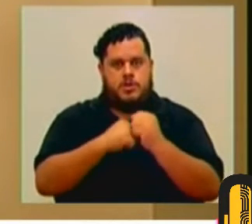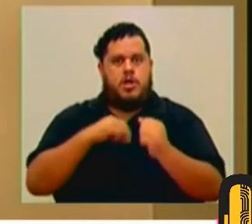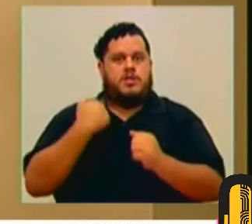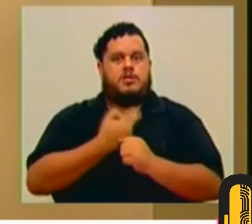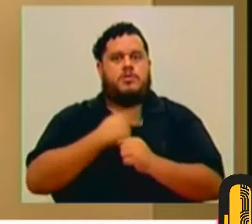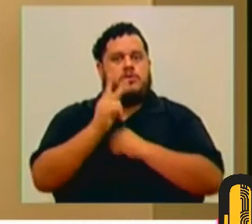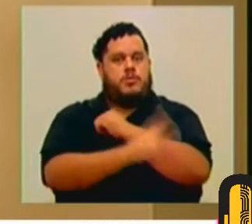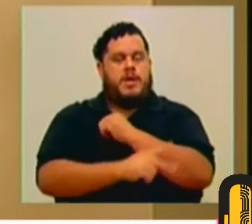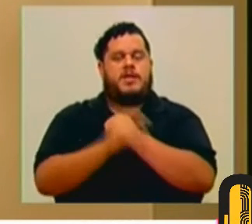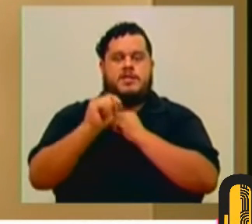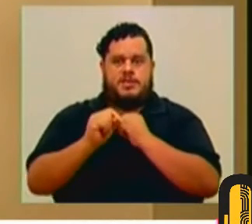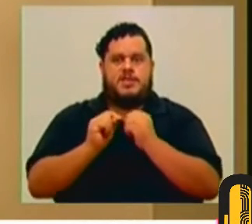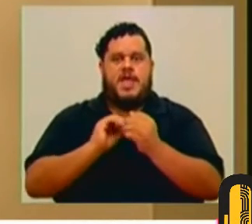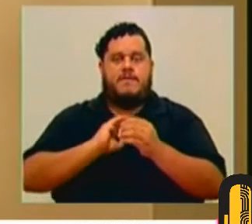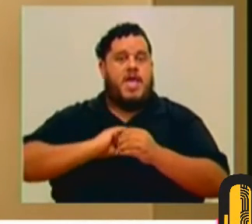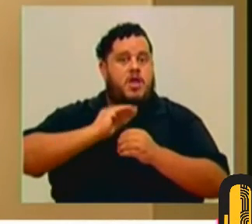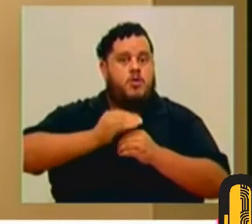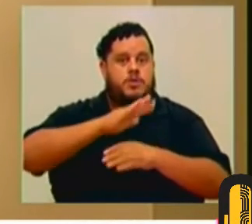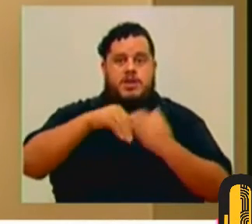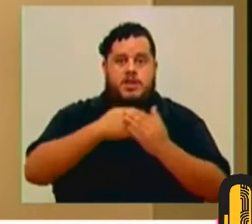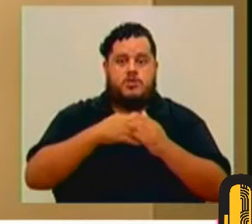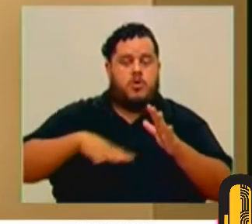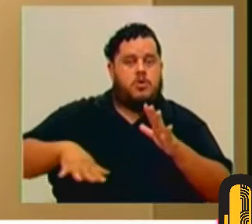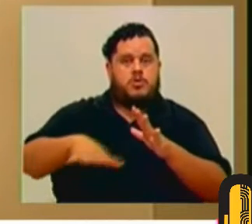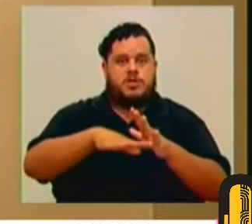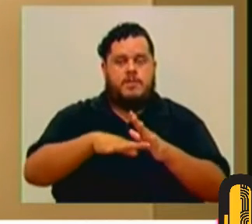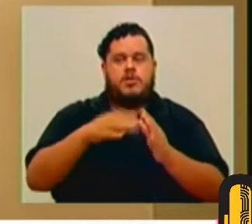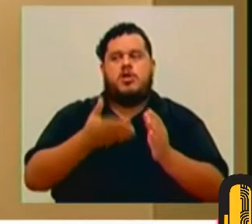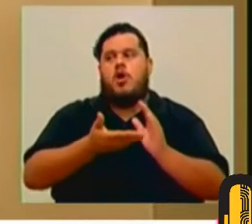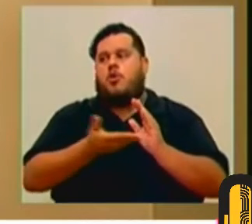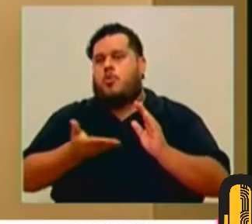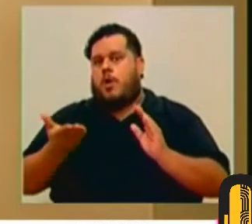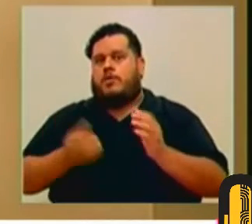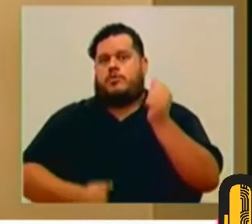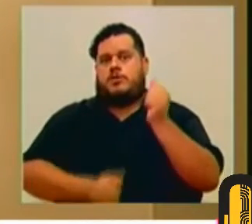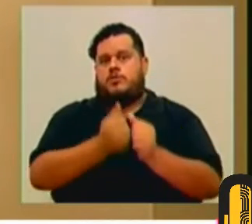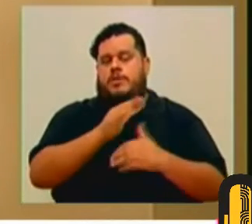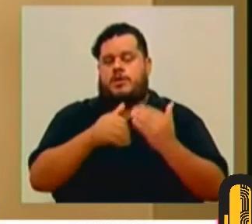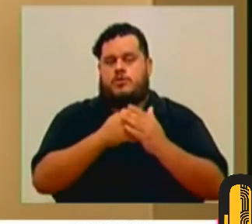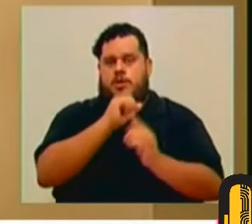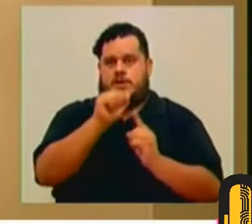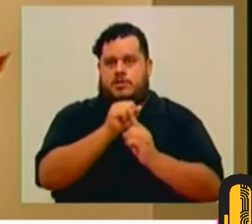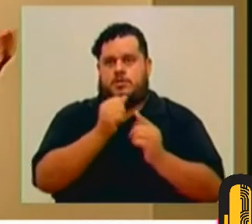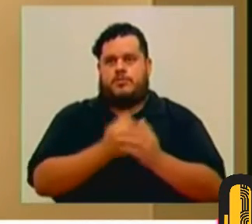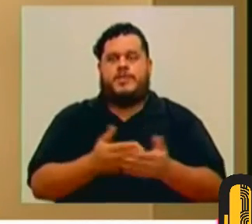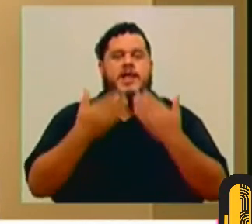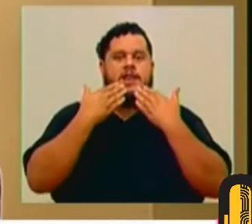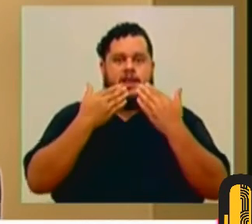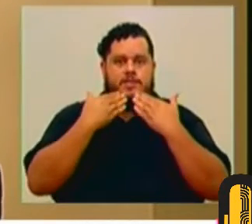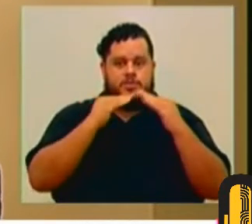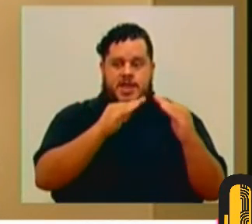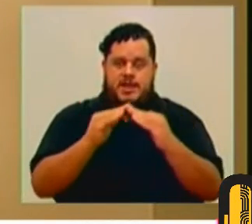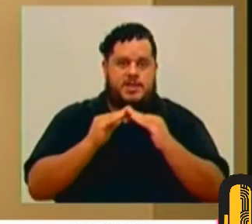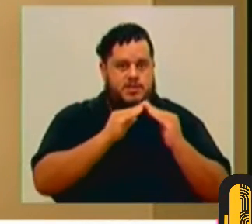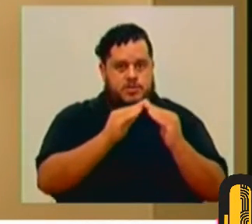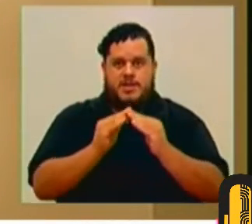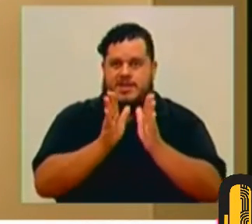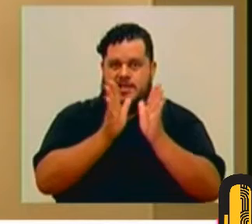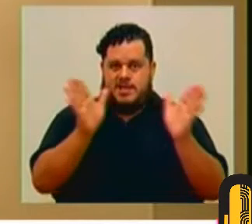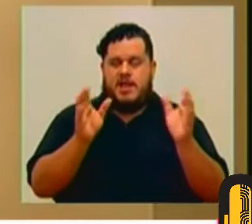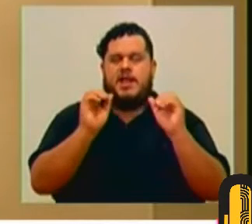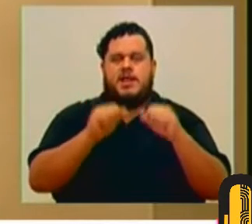en todos los campos una vez sea superada esta situación. Les agradecemos a las personas, a la ciudadanía en general, que